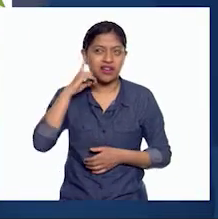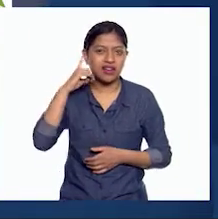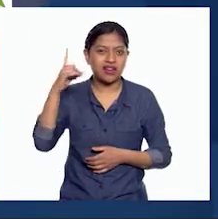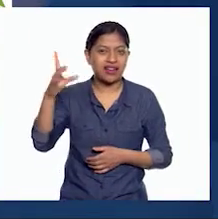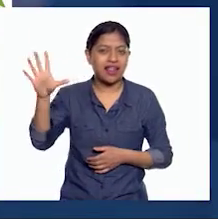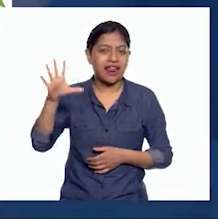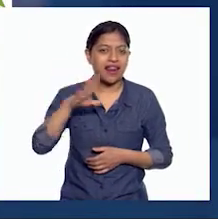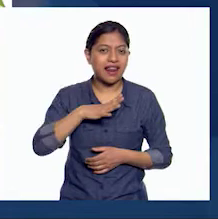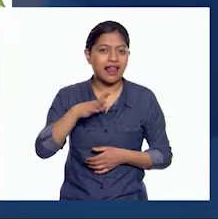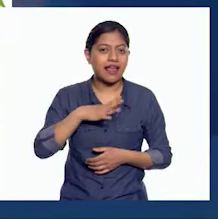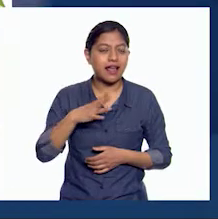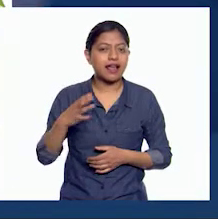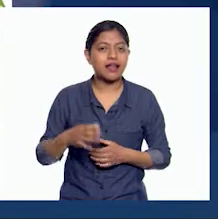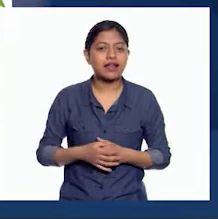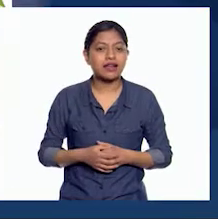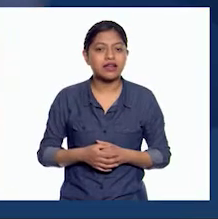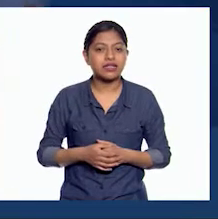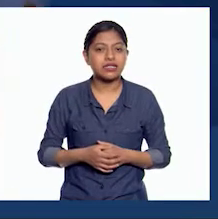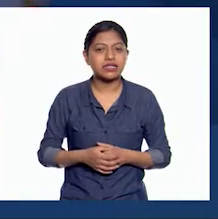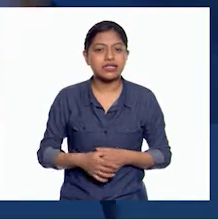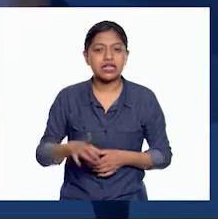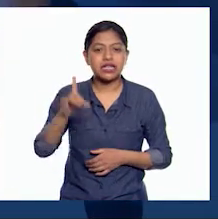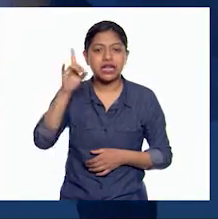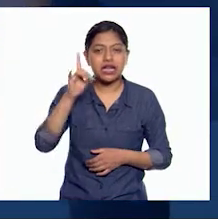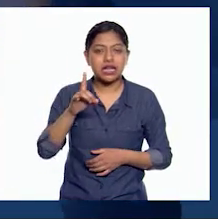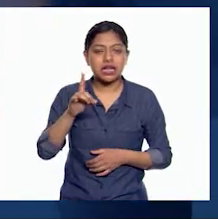una increíble cantidad de aves.